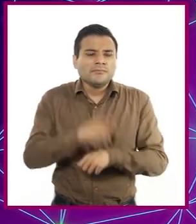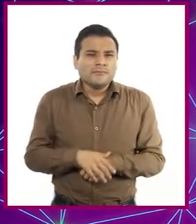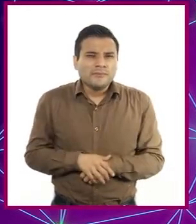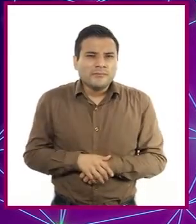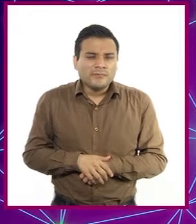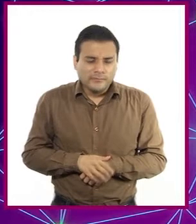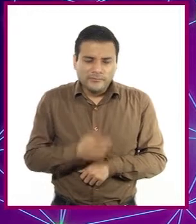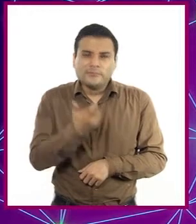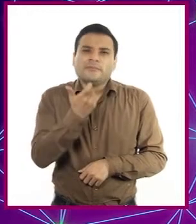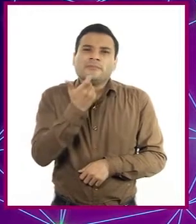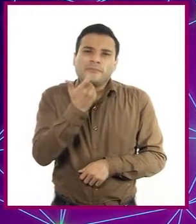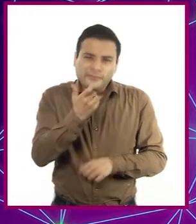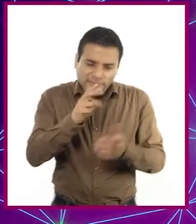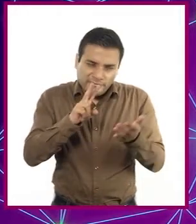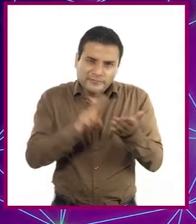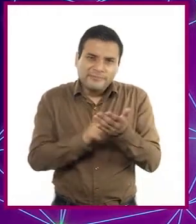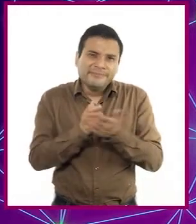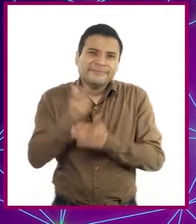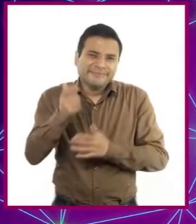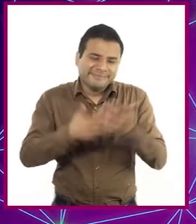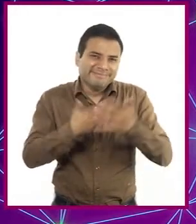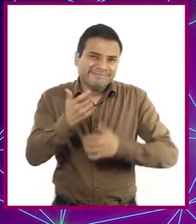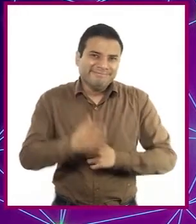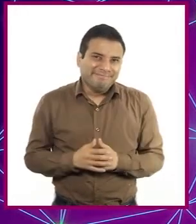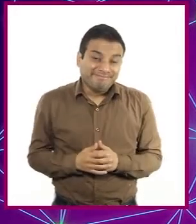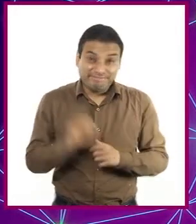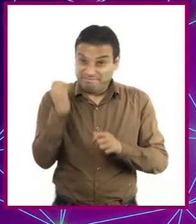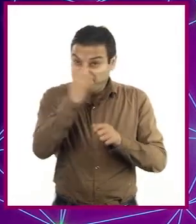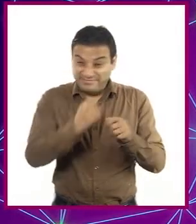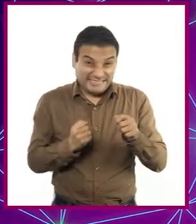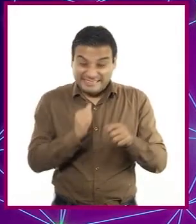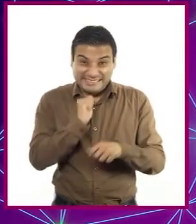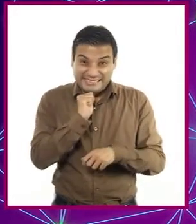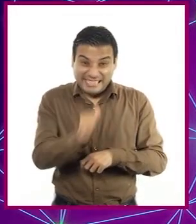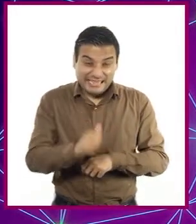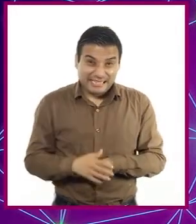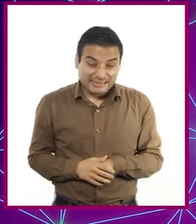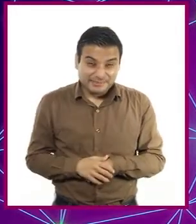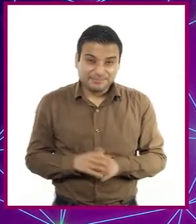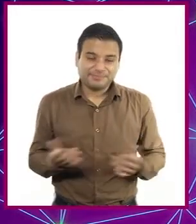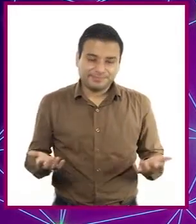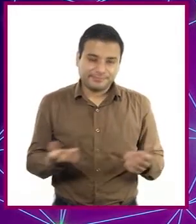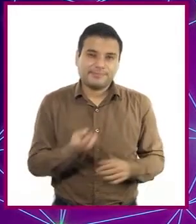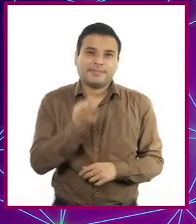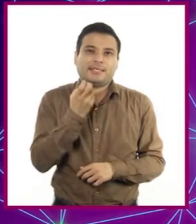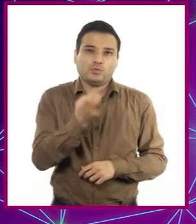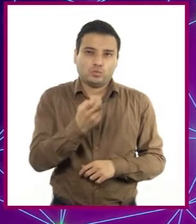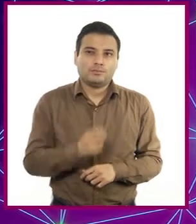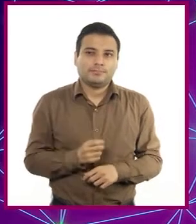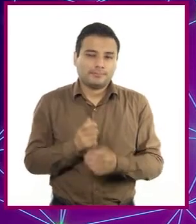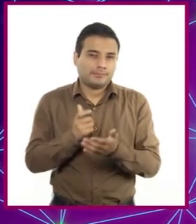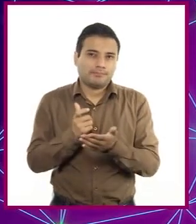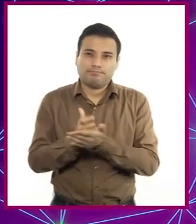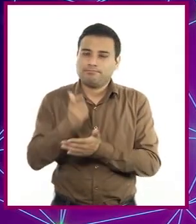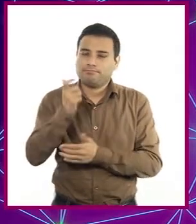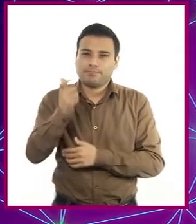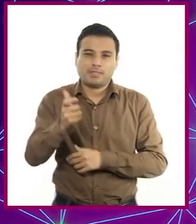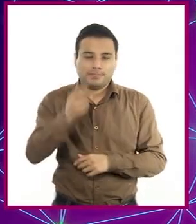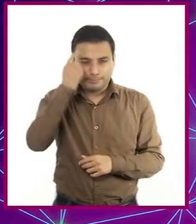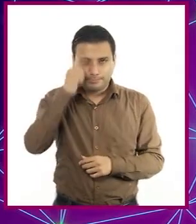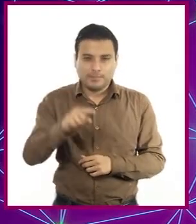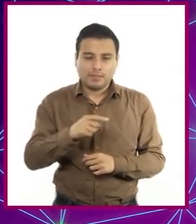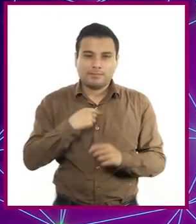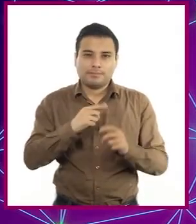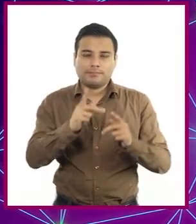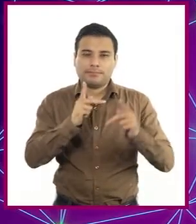de 15 pesos. Si la máquina no ha cortado nada, entonces ese es el costo base para la producción de